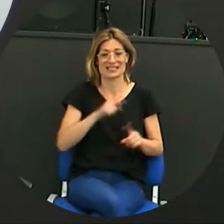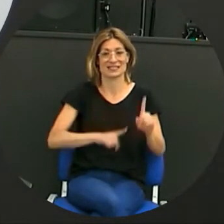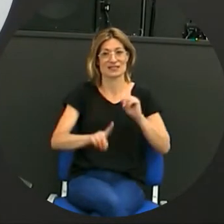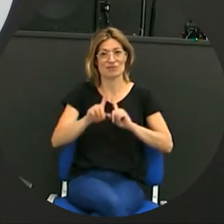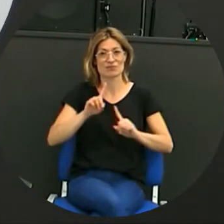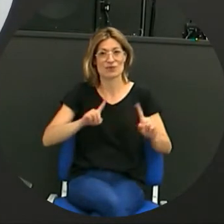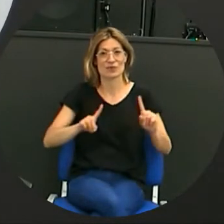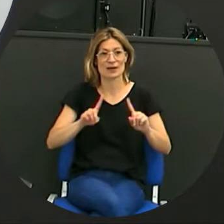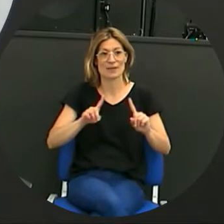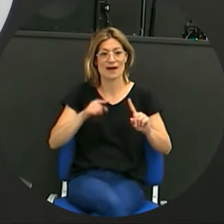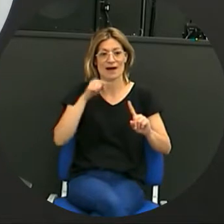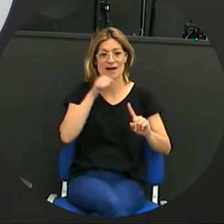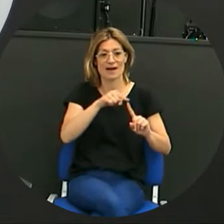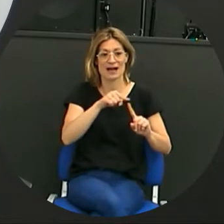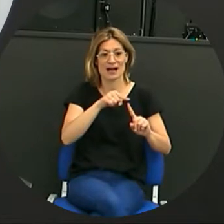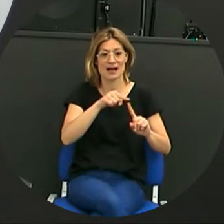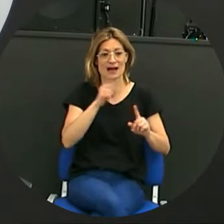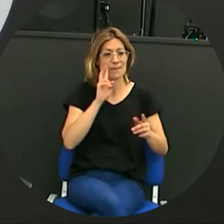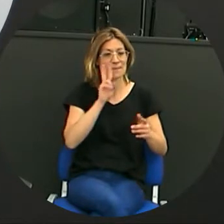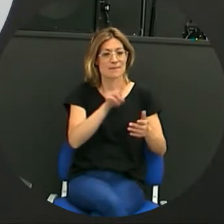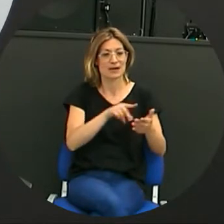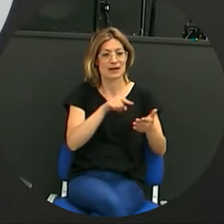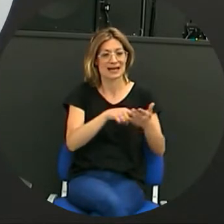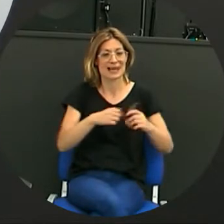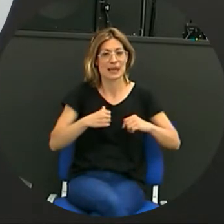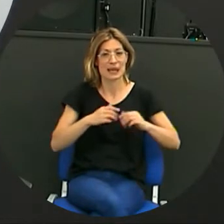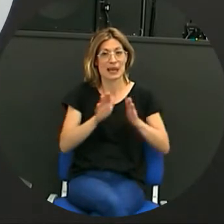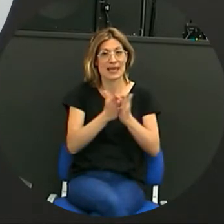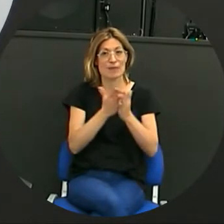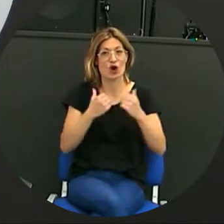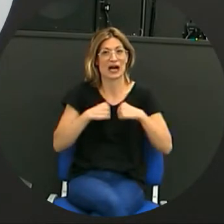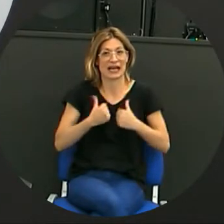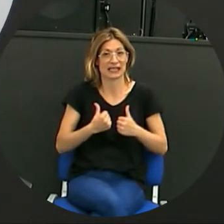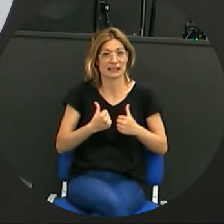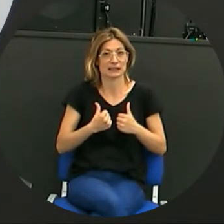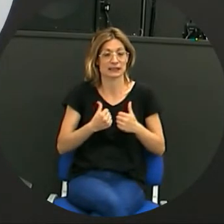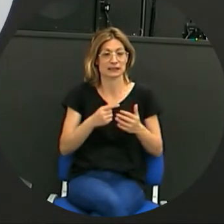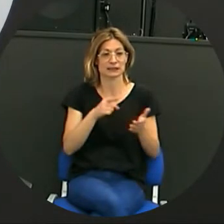el libro del Génesis, cuando vemos que